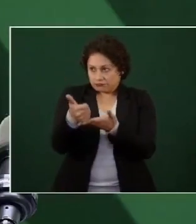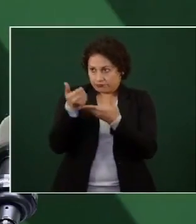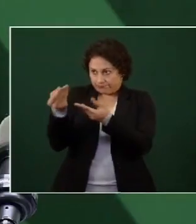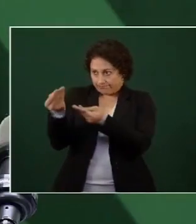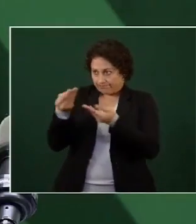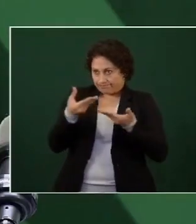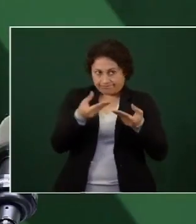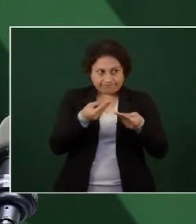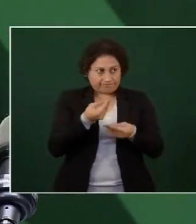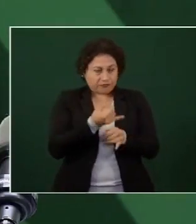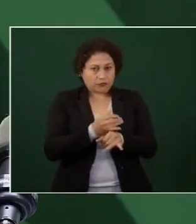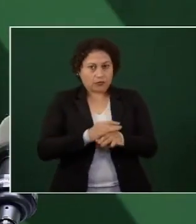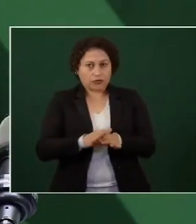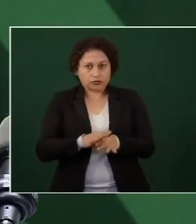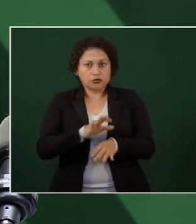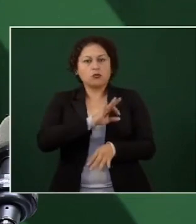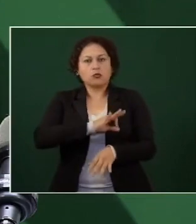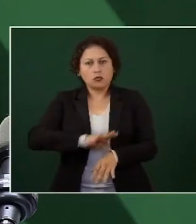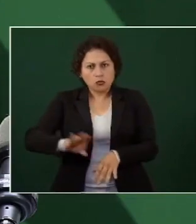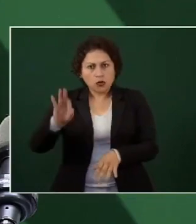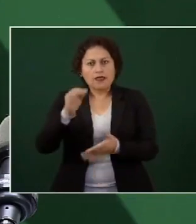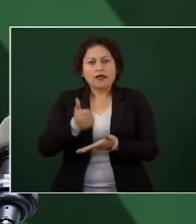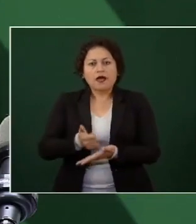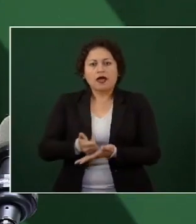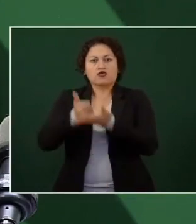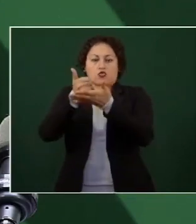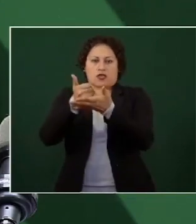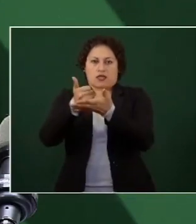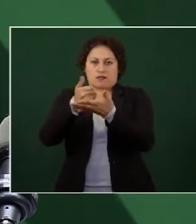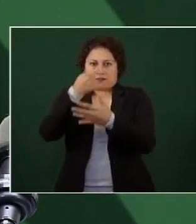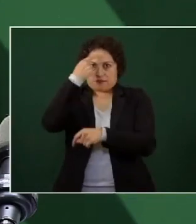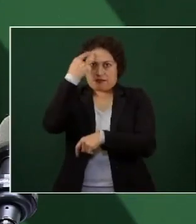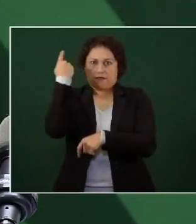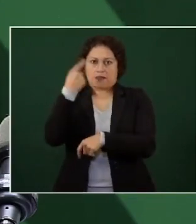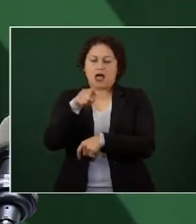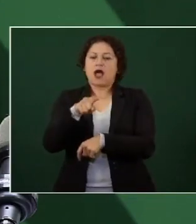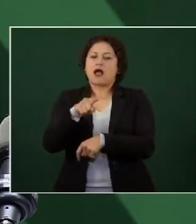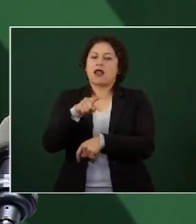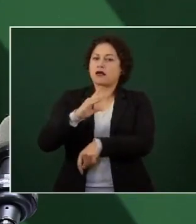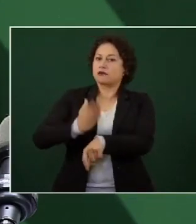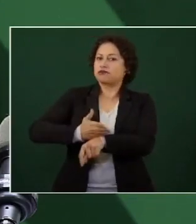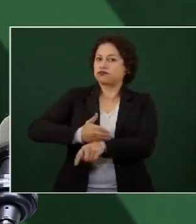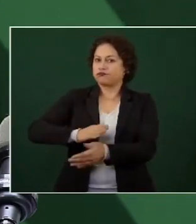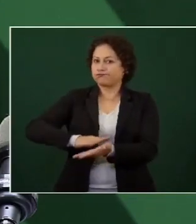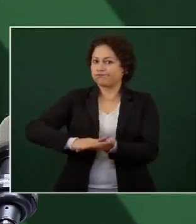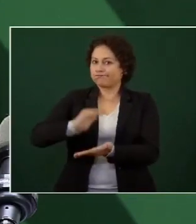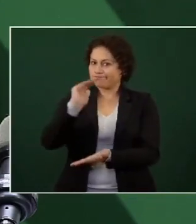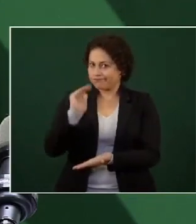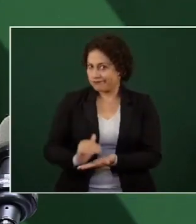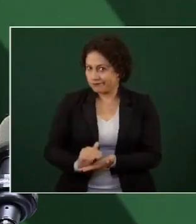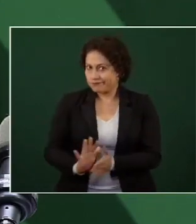puedan tener una consideración en sus penas cuando se trata de asuntos